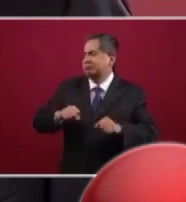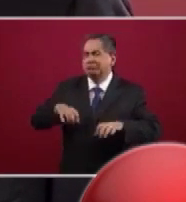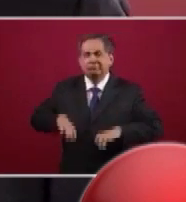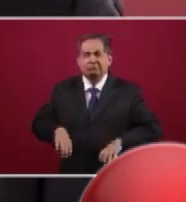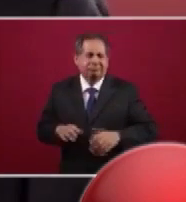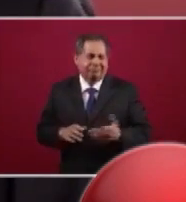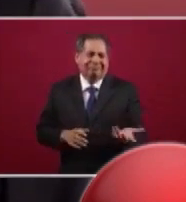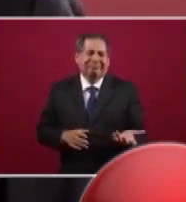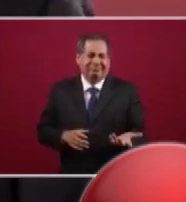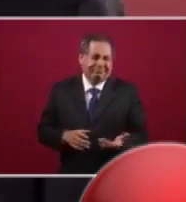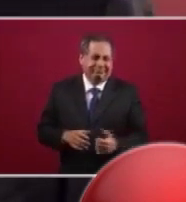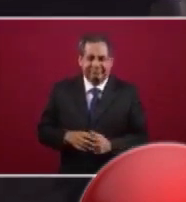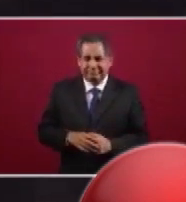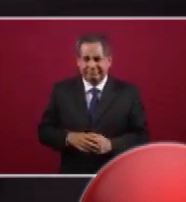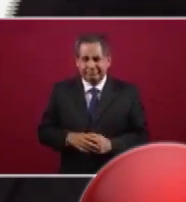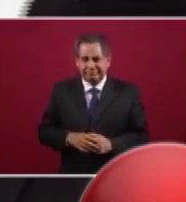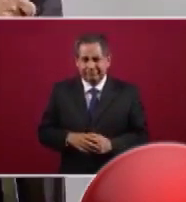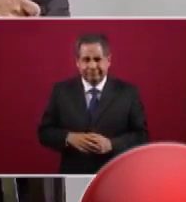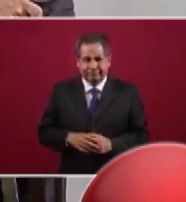A veces